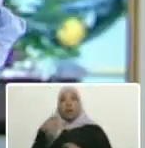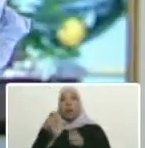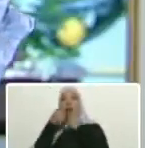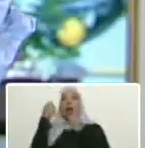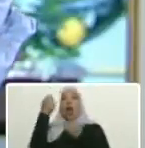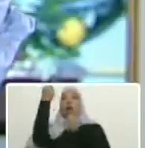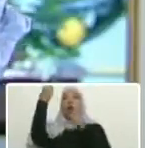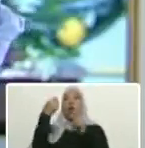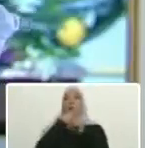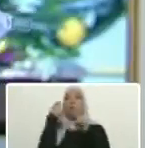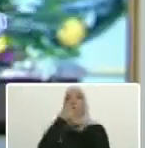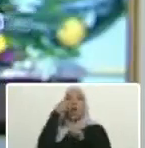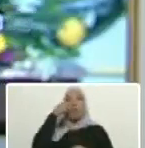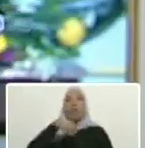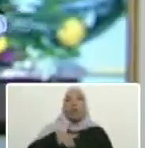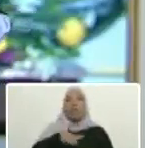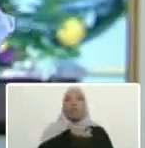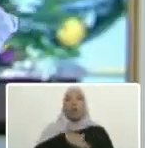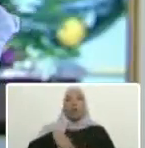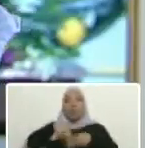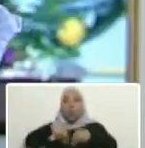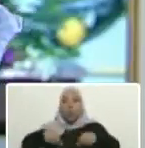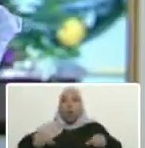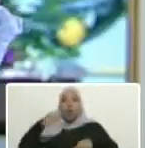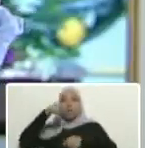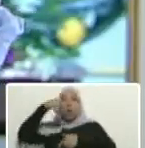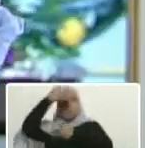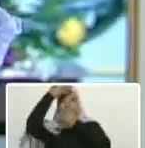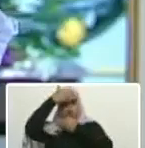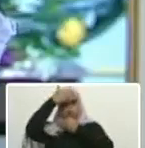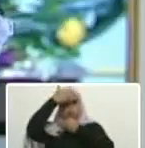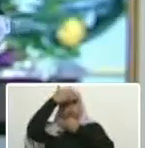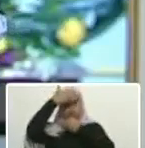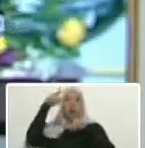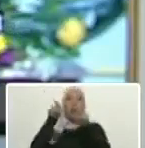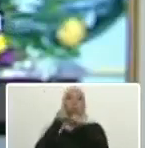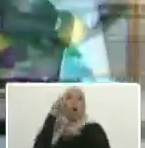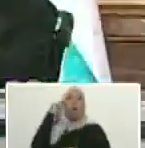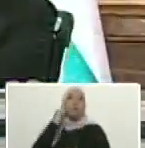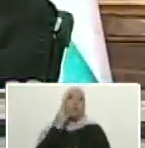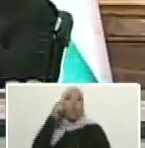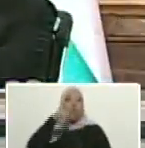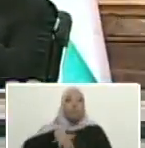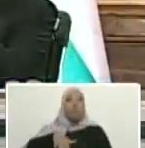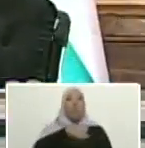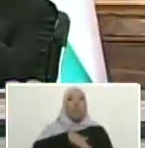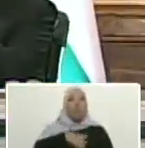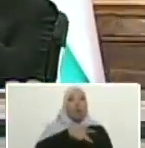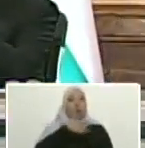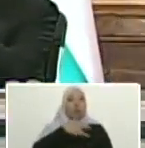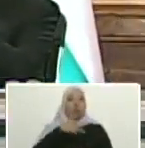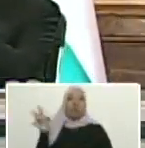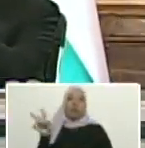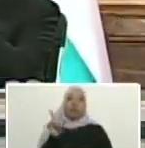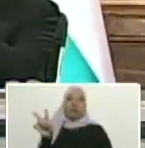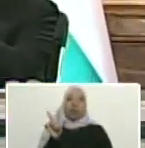es causa bolivariana, es causa del pueblo